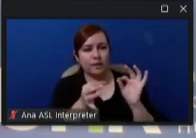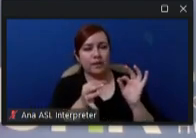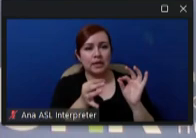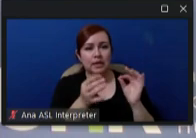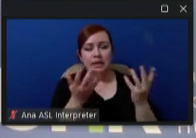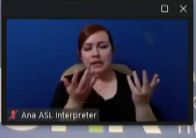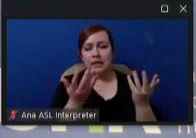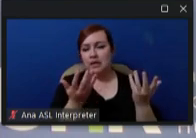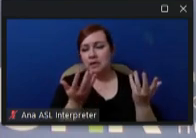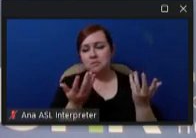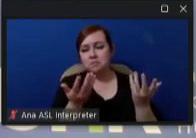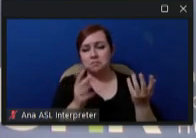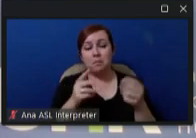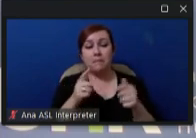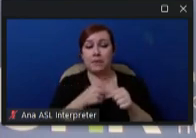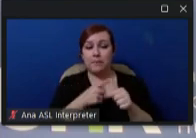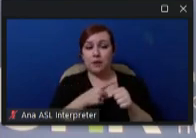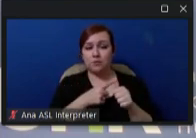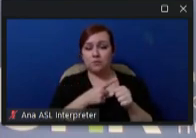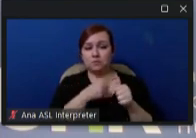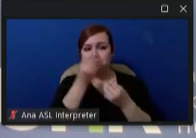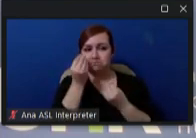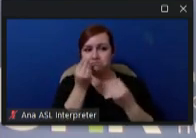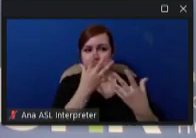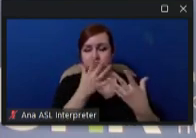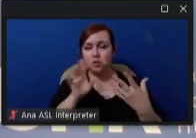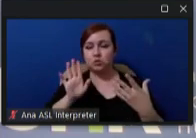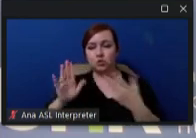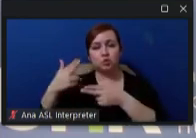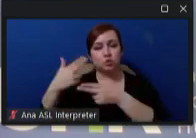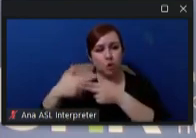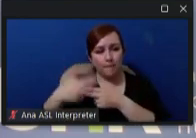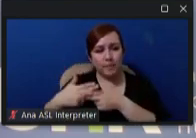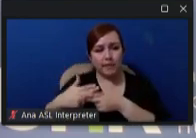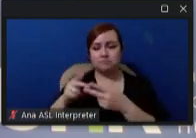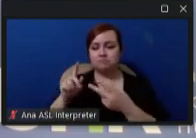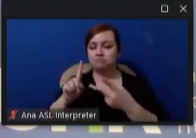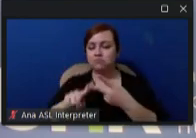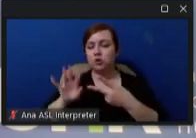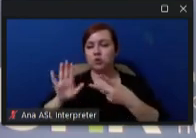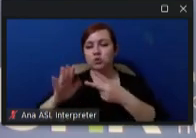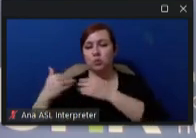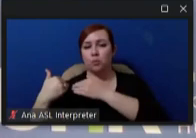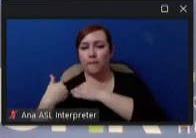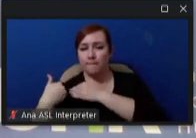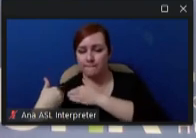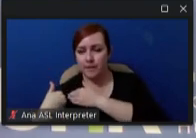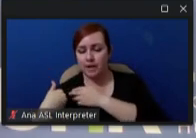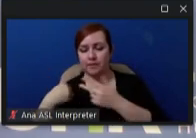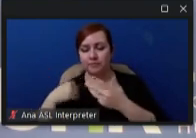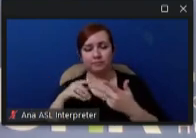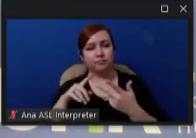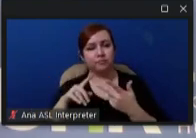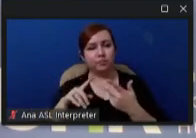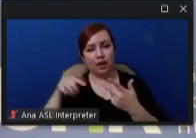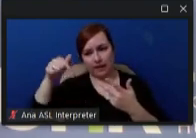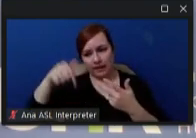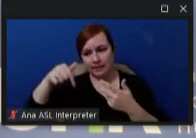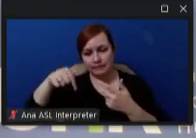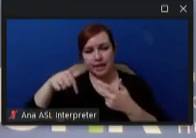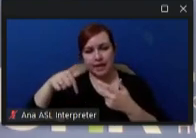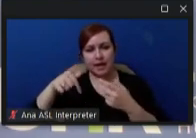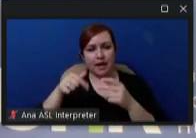diciendo su nombre, el papel, el rol que desempeñan, que tienen en esta